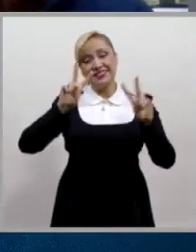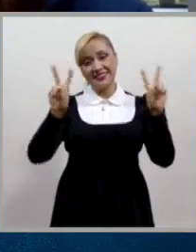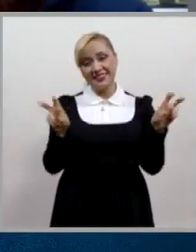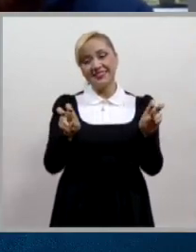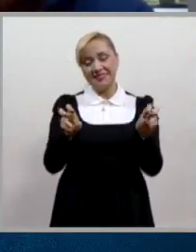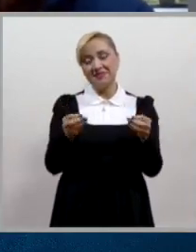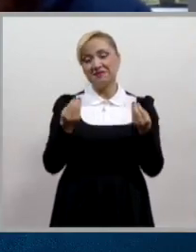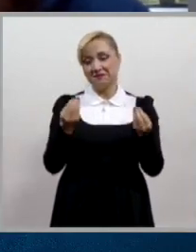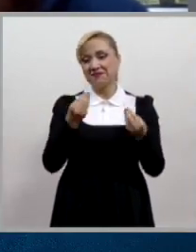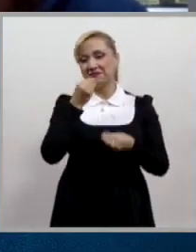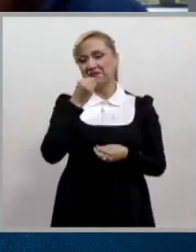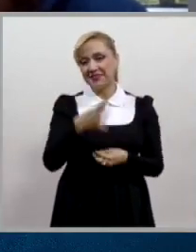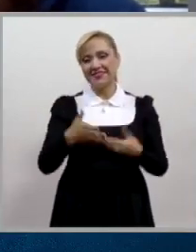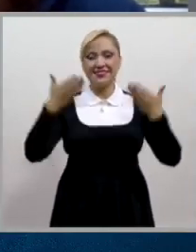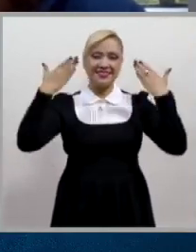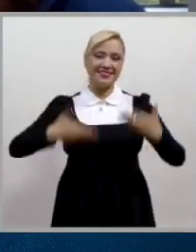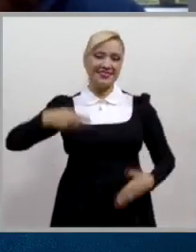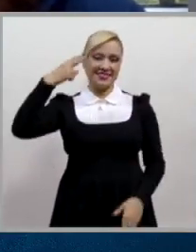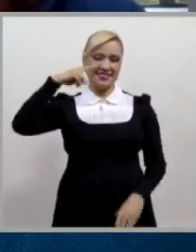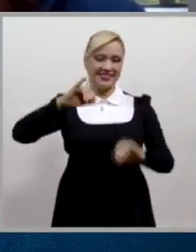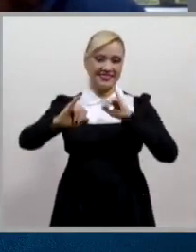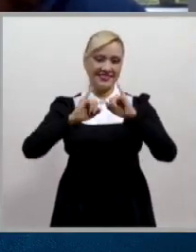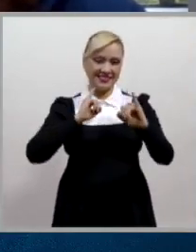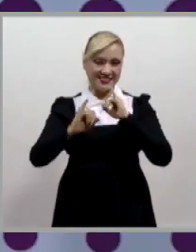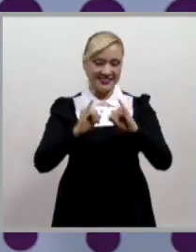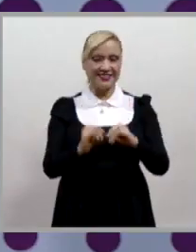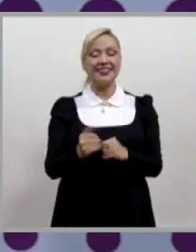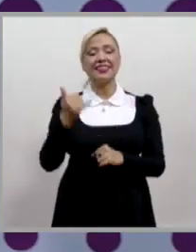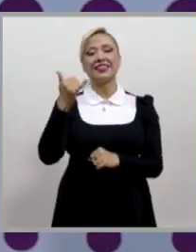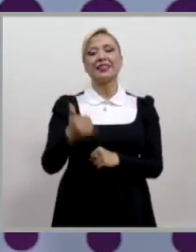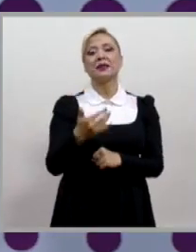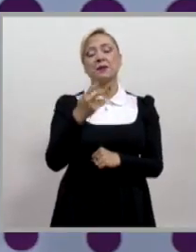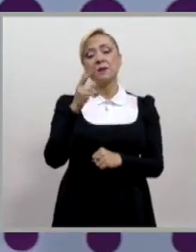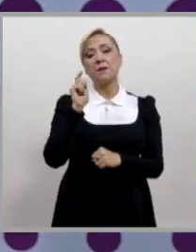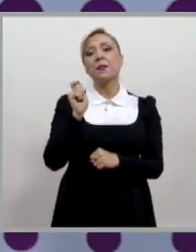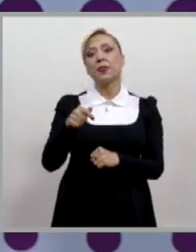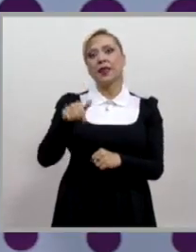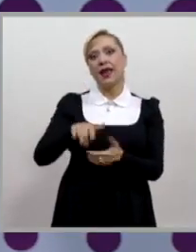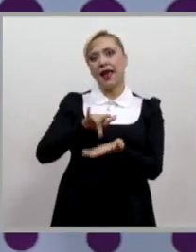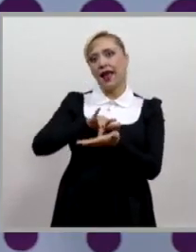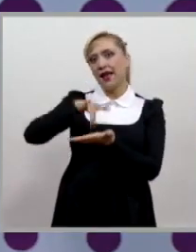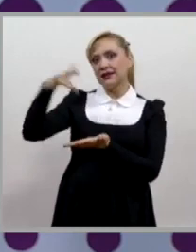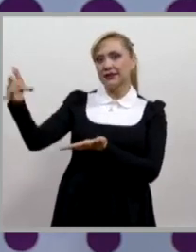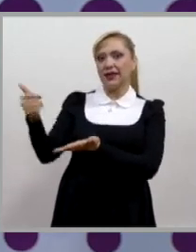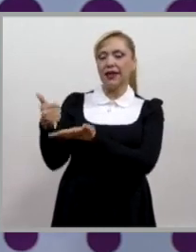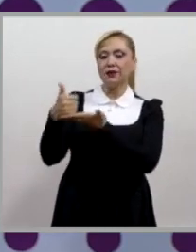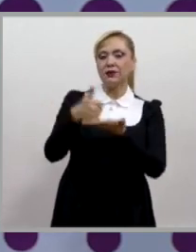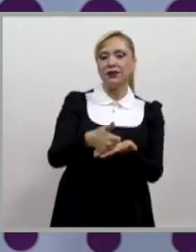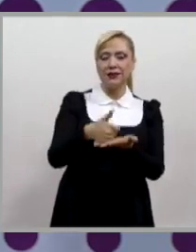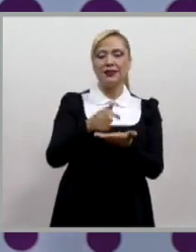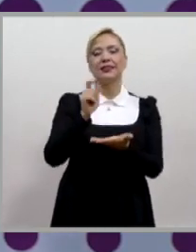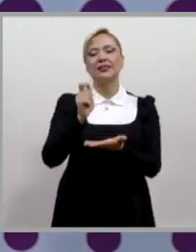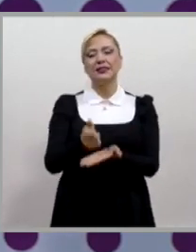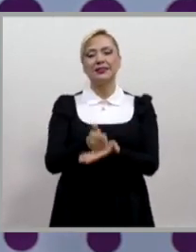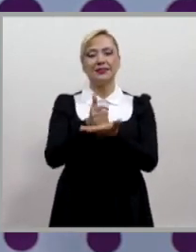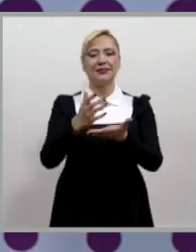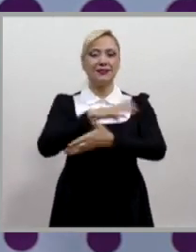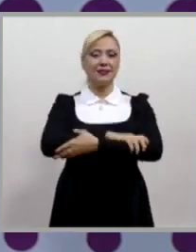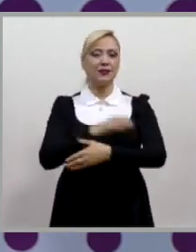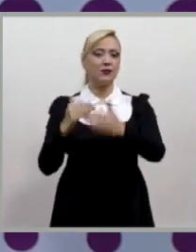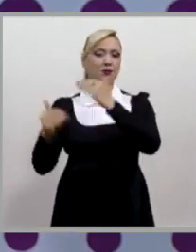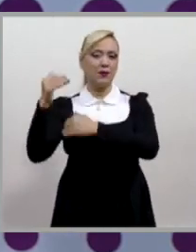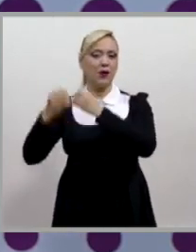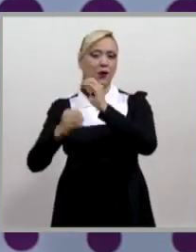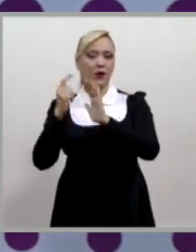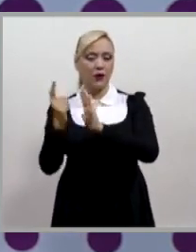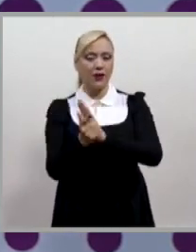he podido aprender mucho y recordarles a quienes nos escuchan que este programa se hace en colaboración entre la Suprema Corte de Justicia de la Nación y la